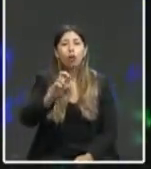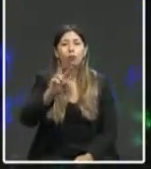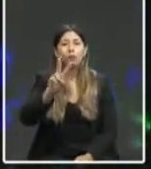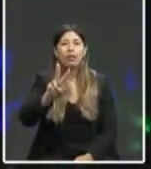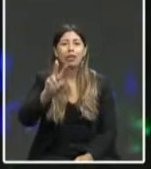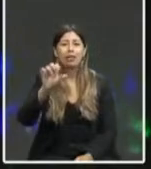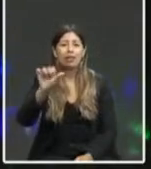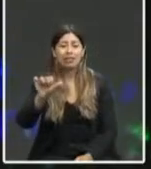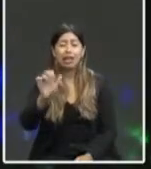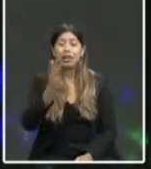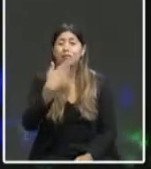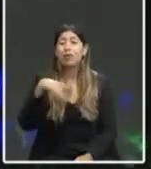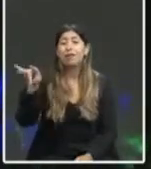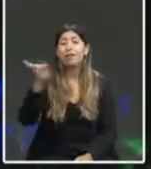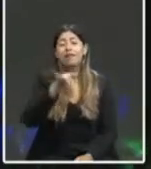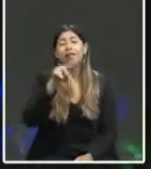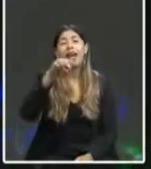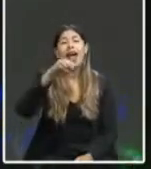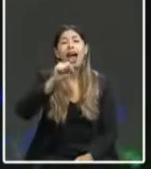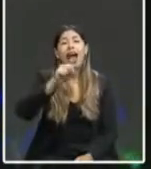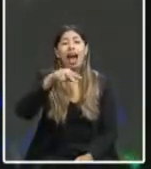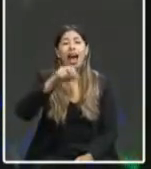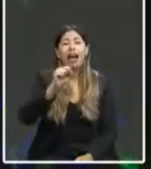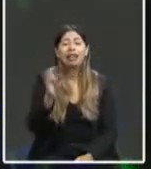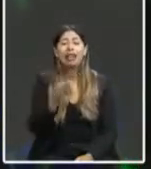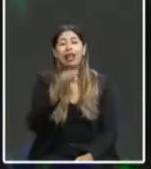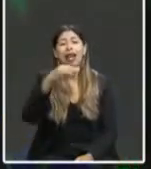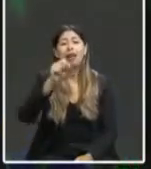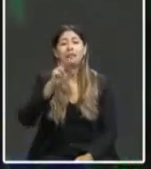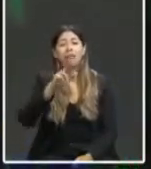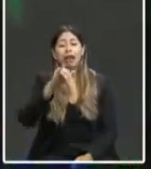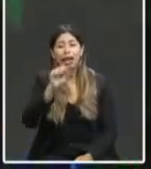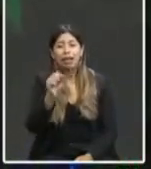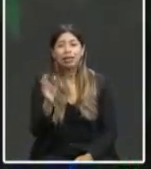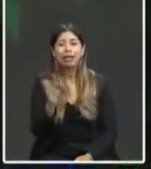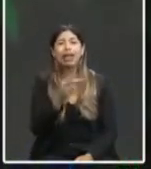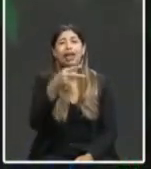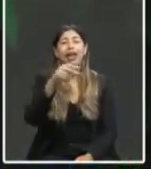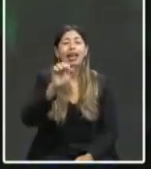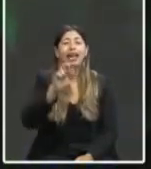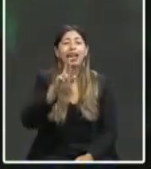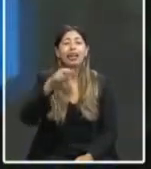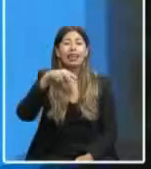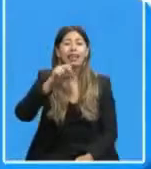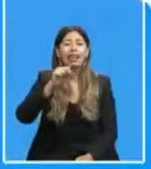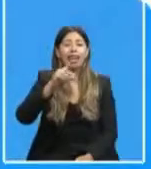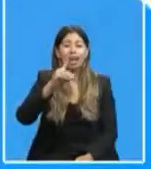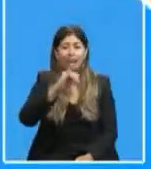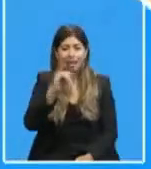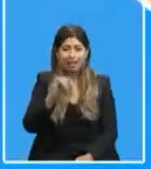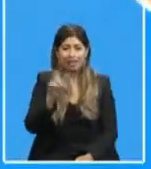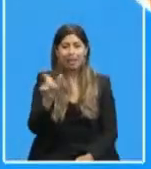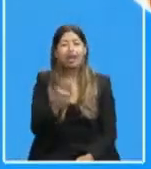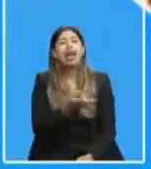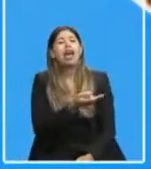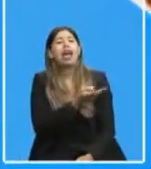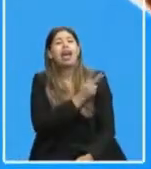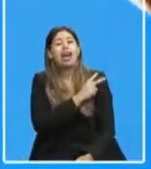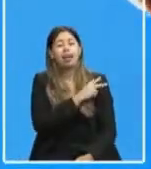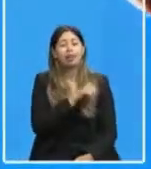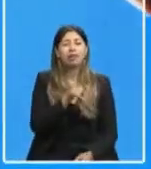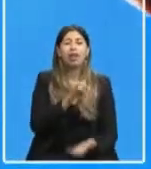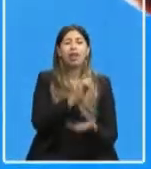invitada es Ana María Hernández, jefa de la Oficina de Asuntos Internacionales, Política y Cooperación del Instituto